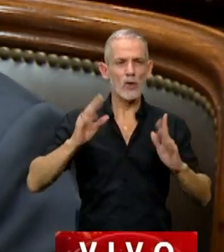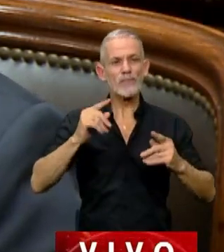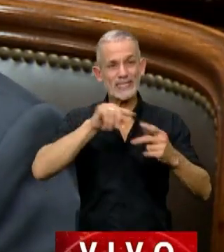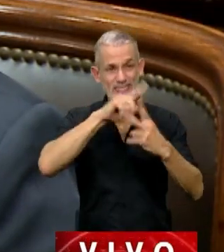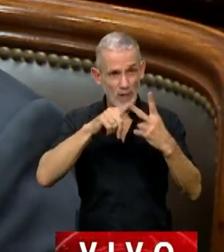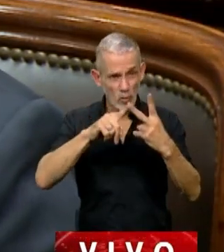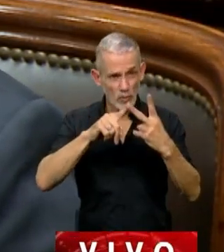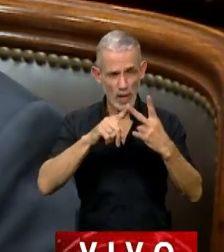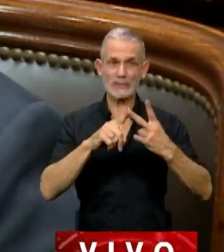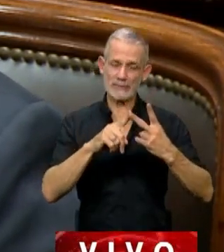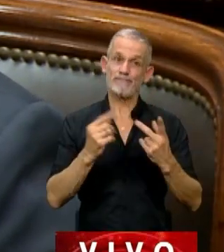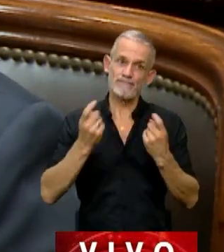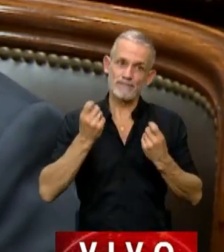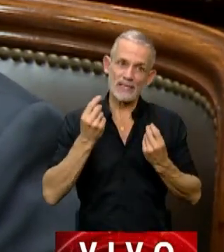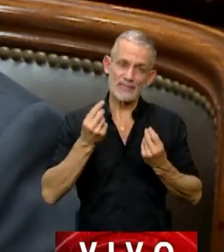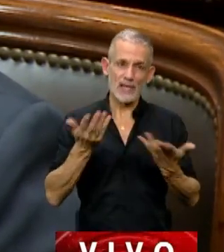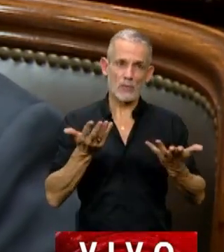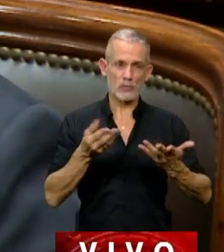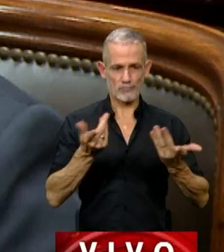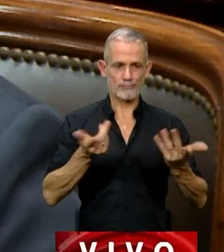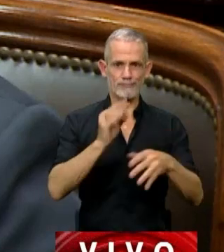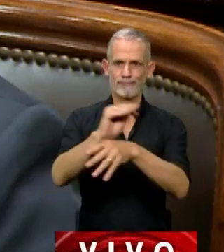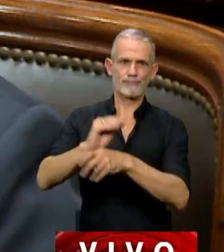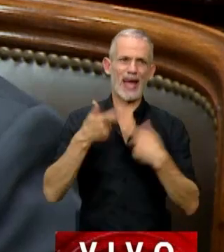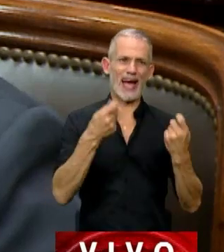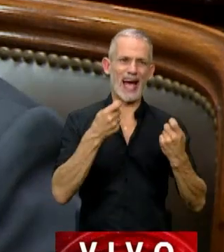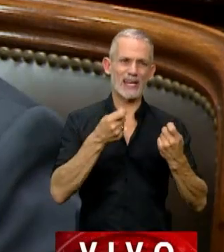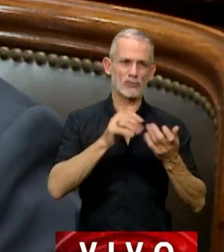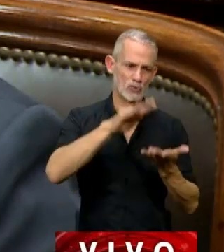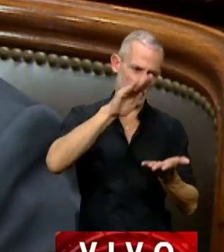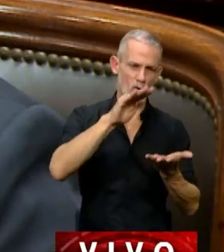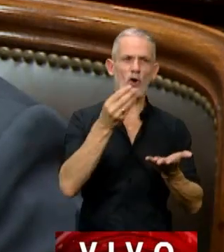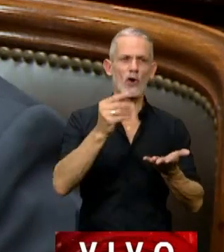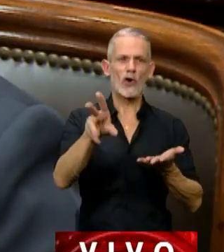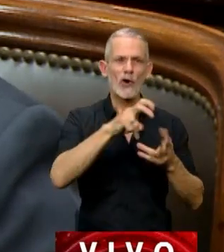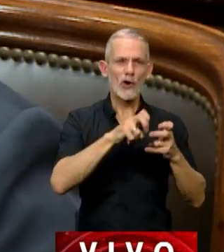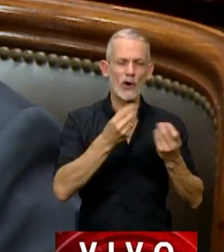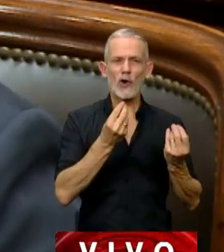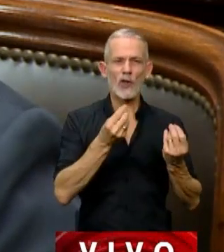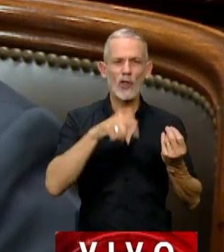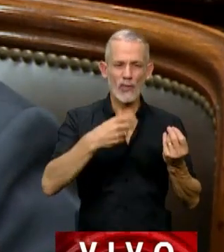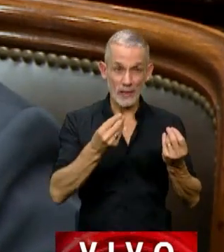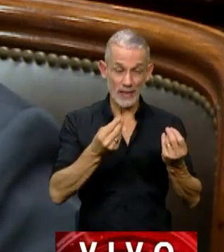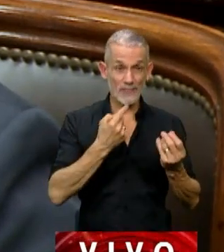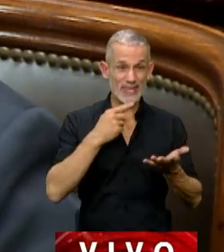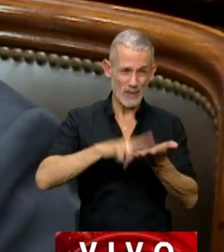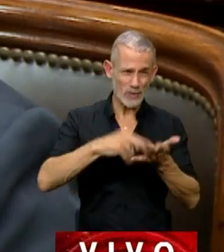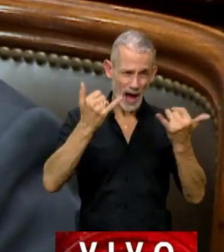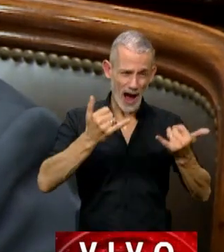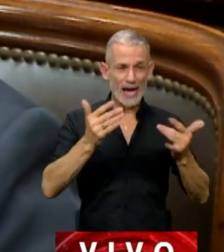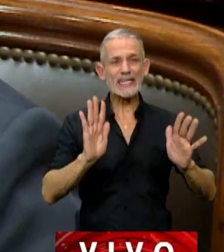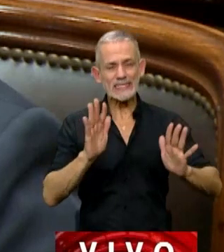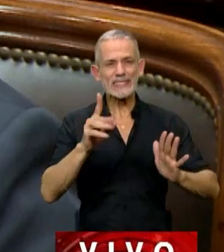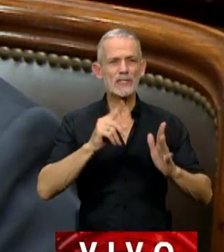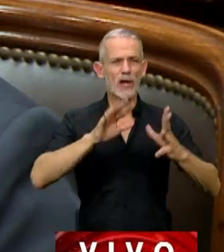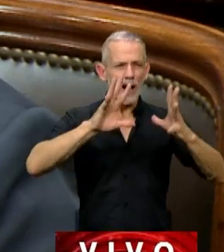la segunda, dada la necesidad de financiar un nivel de gasto público, que esa estructura tributaria sea lo